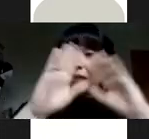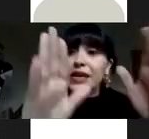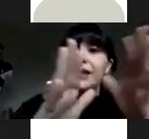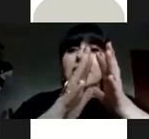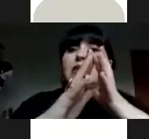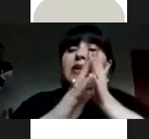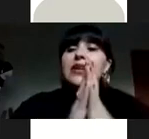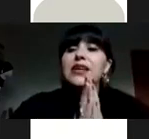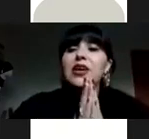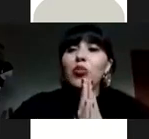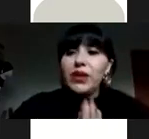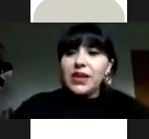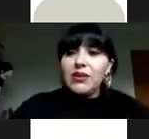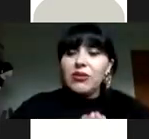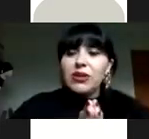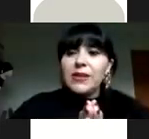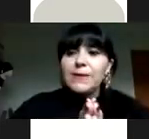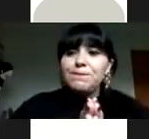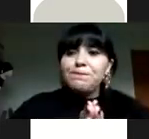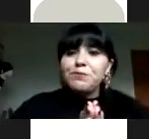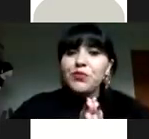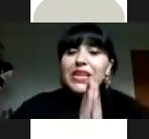para cerrar, que es un video